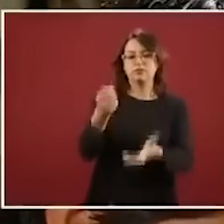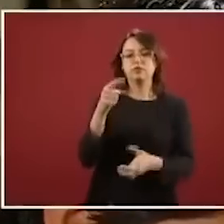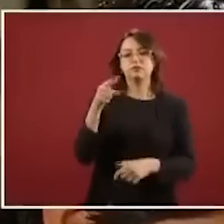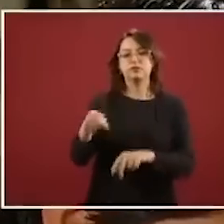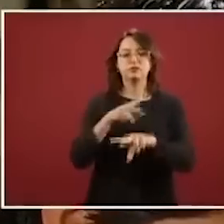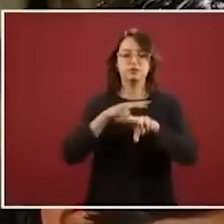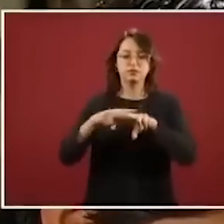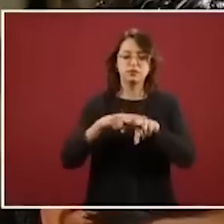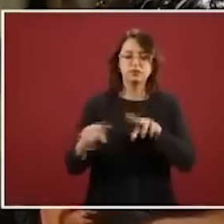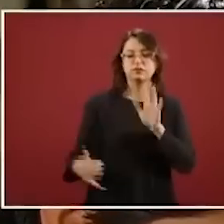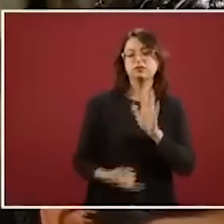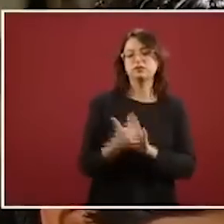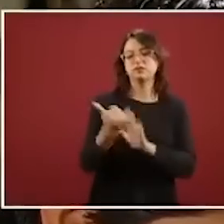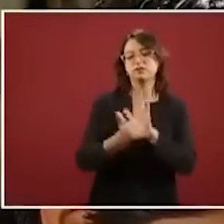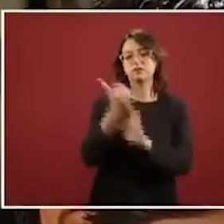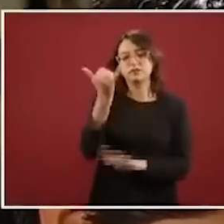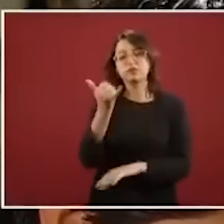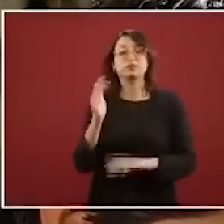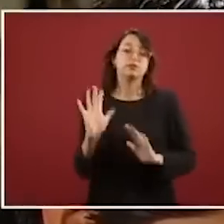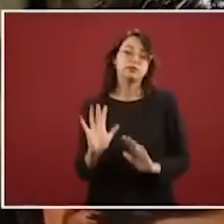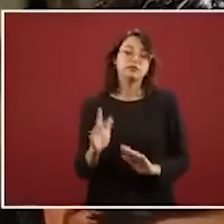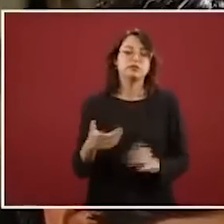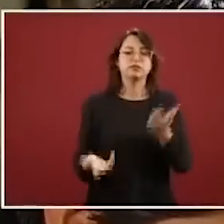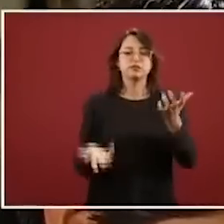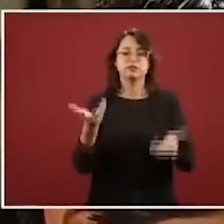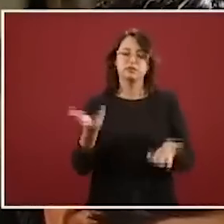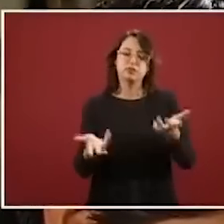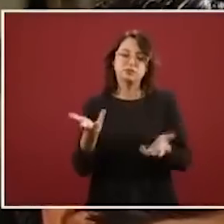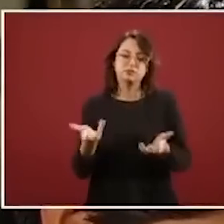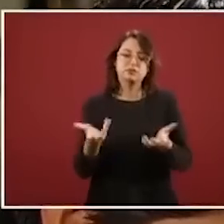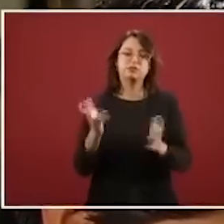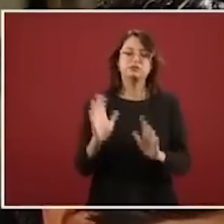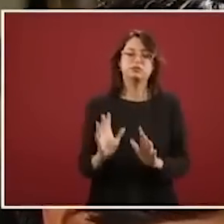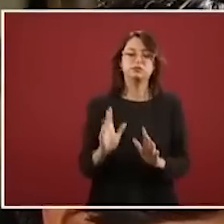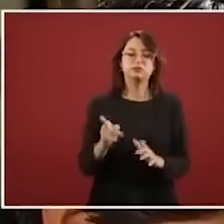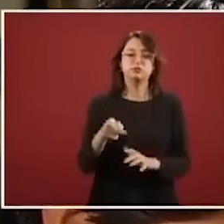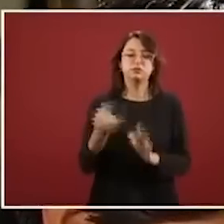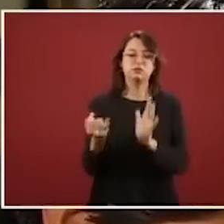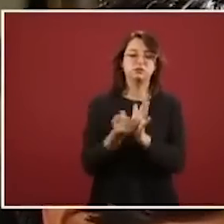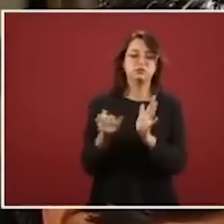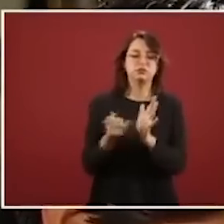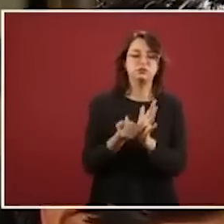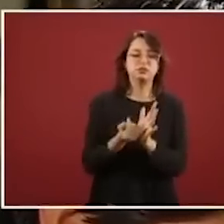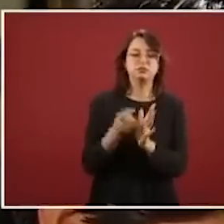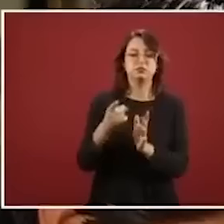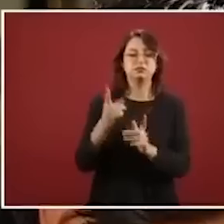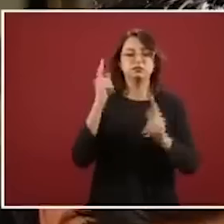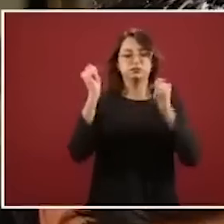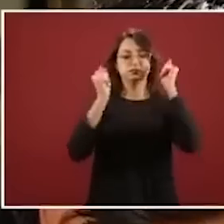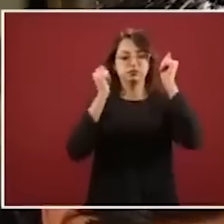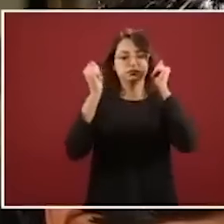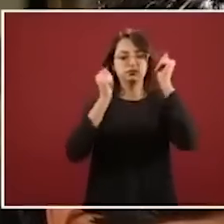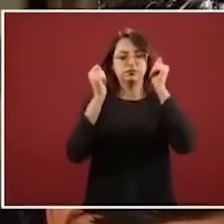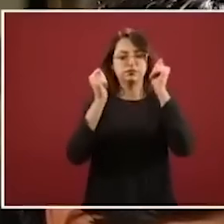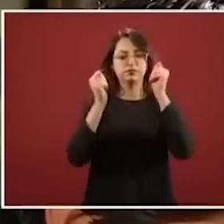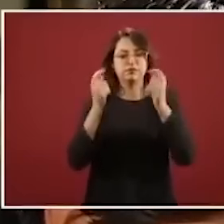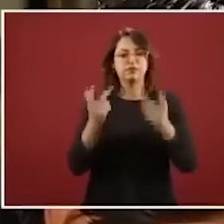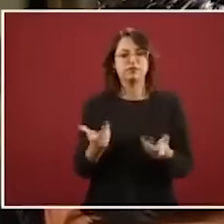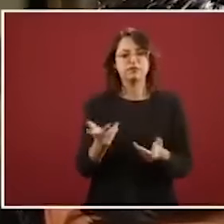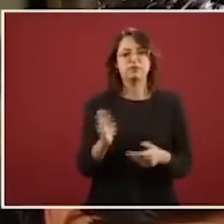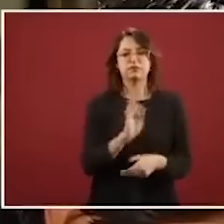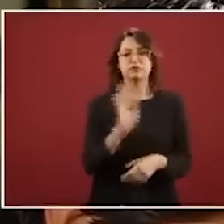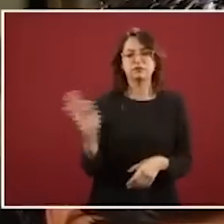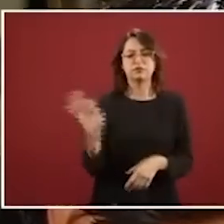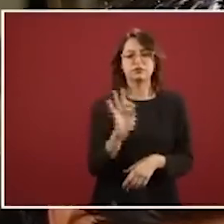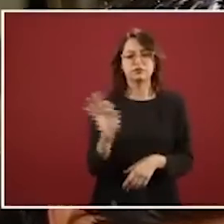el Tren Maya. Esto depende del derecho de no residente, del impuesto que pagan los turistas. Si hay una